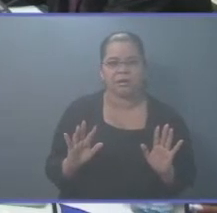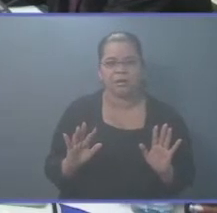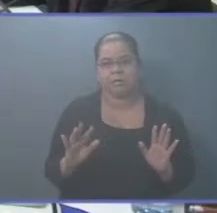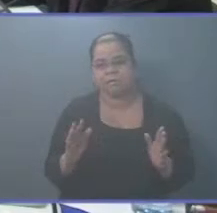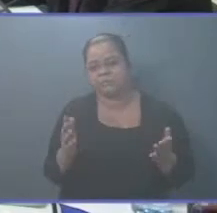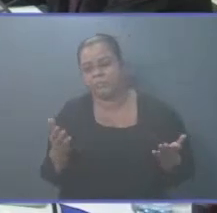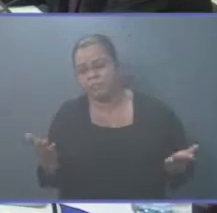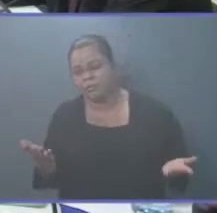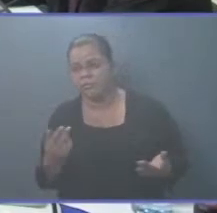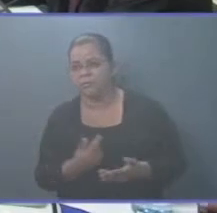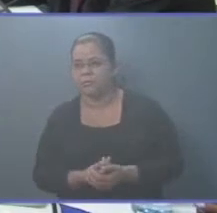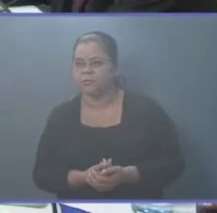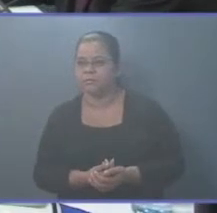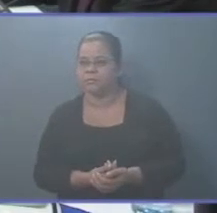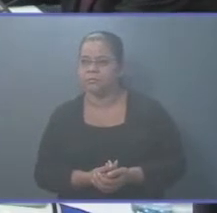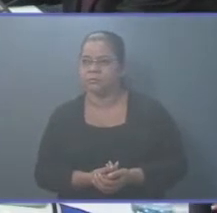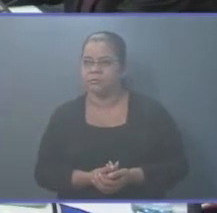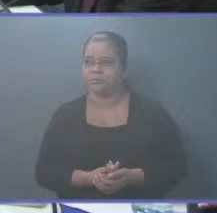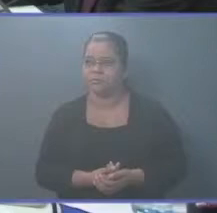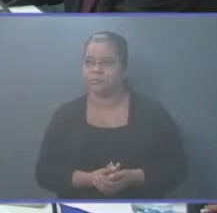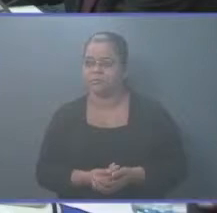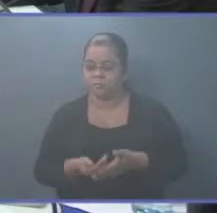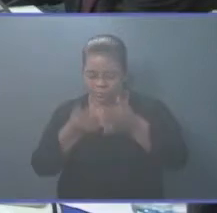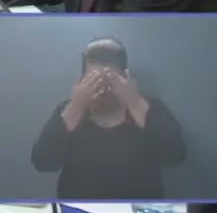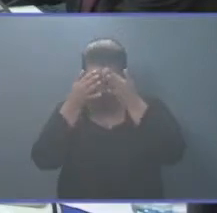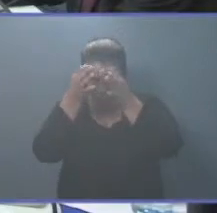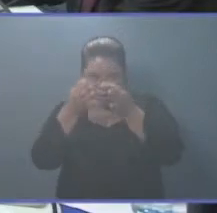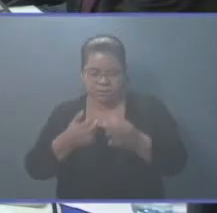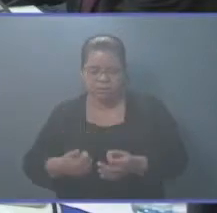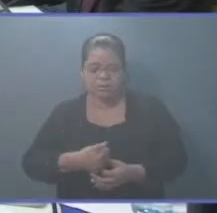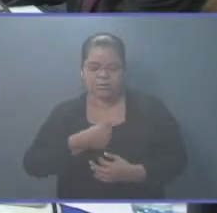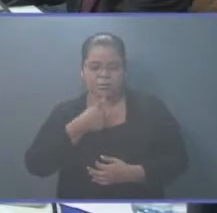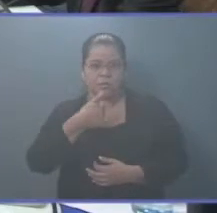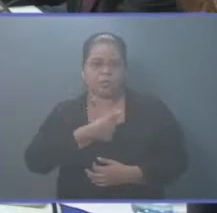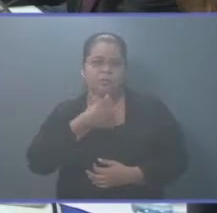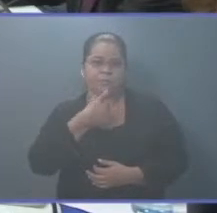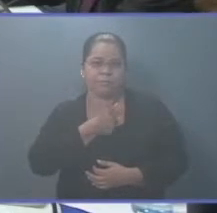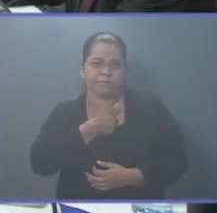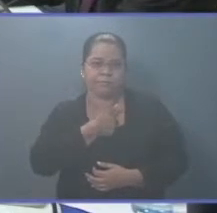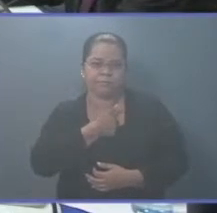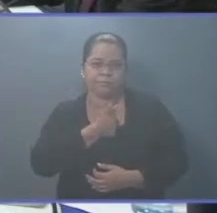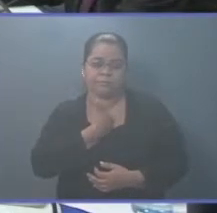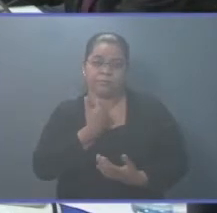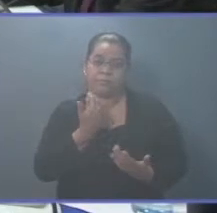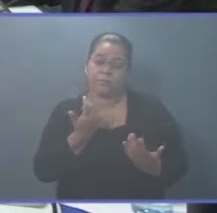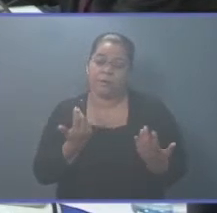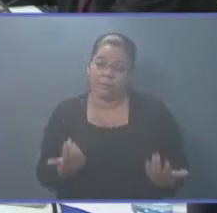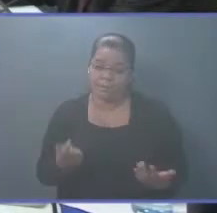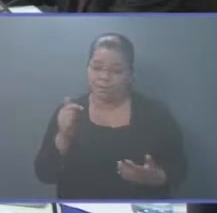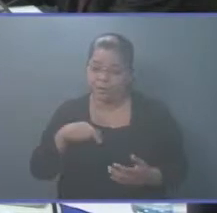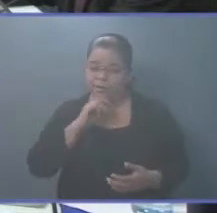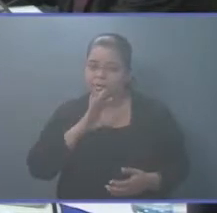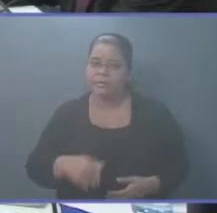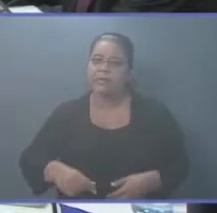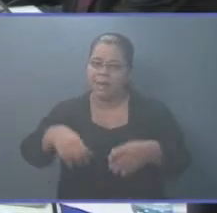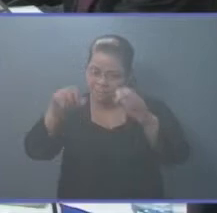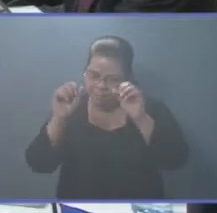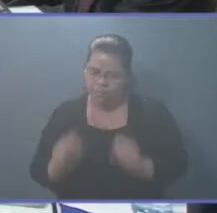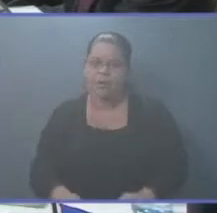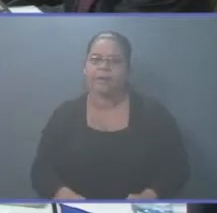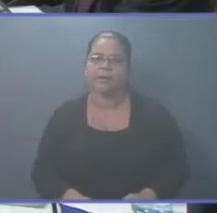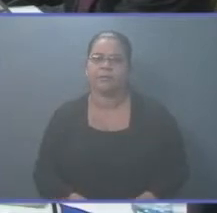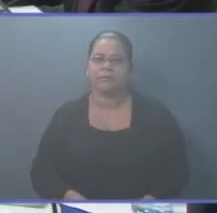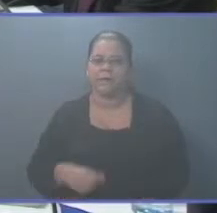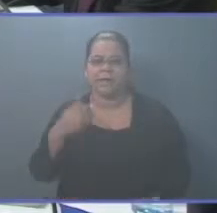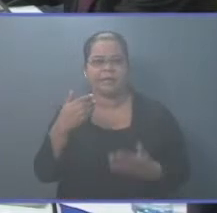no puede. Hay una discrecionalidad ya de una persona. Aquí no, aquí dice dispondrá que